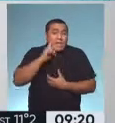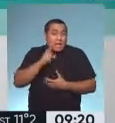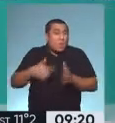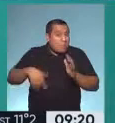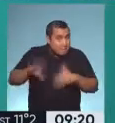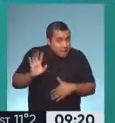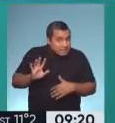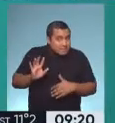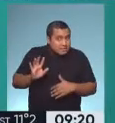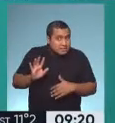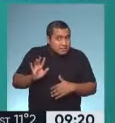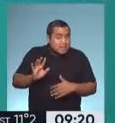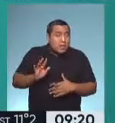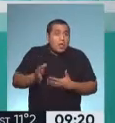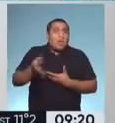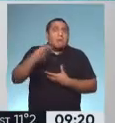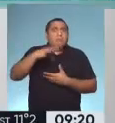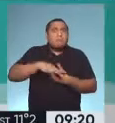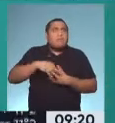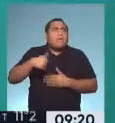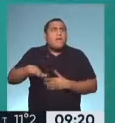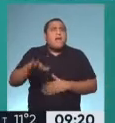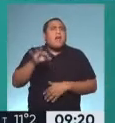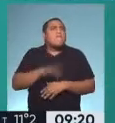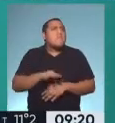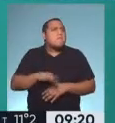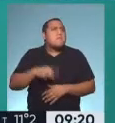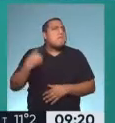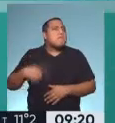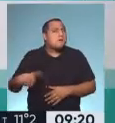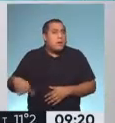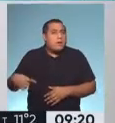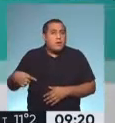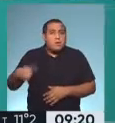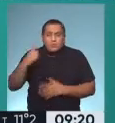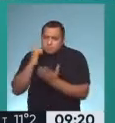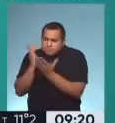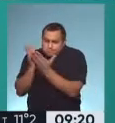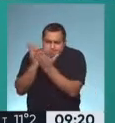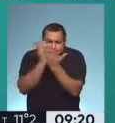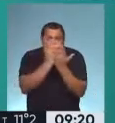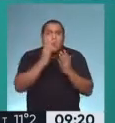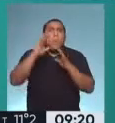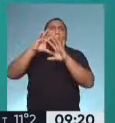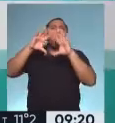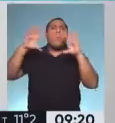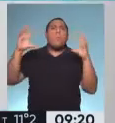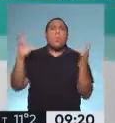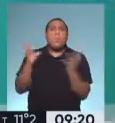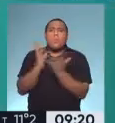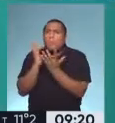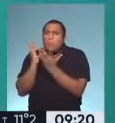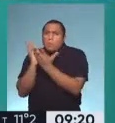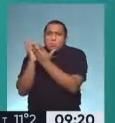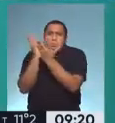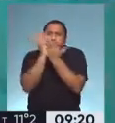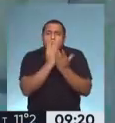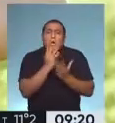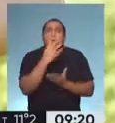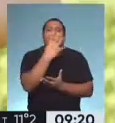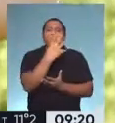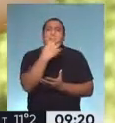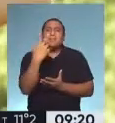desarrollaban por kobin y para eso reclutamos esto se reclutó en todo el mundo en 43 instituciones